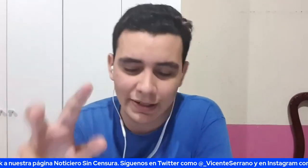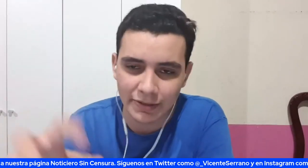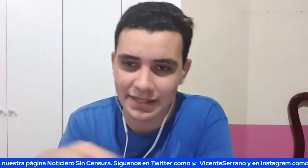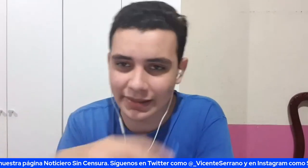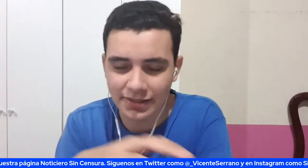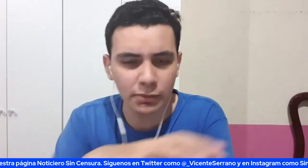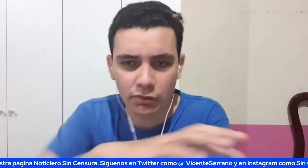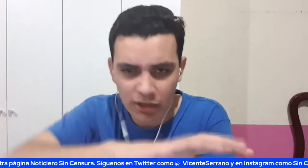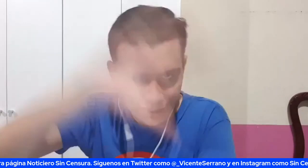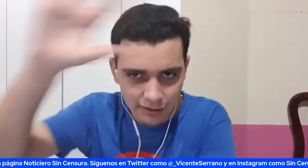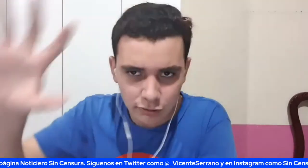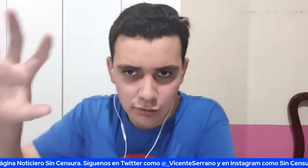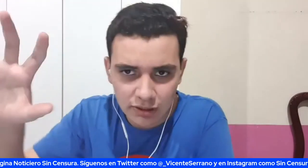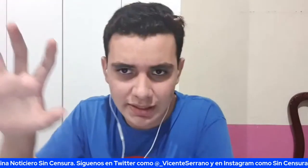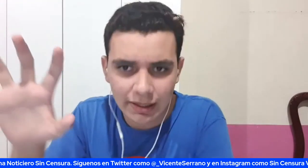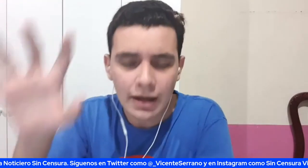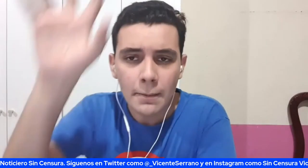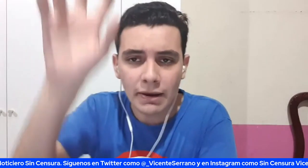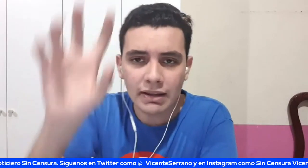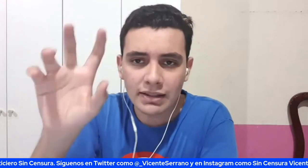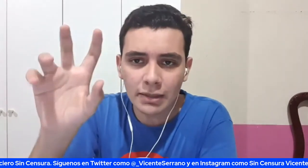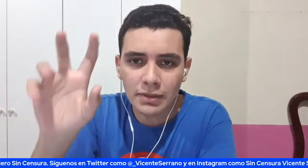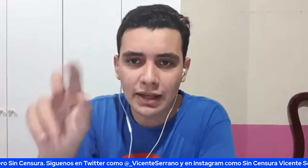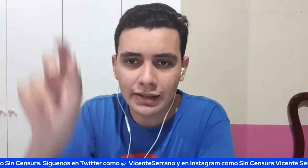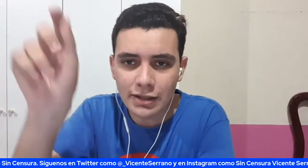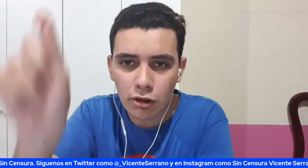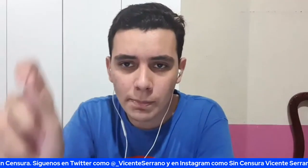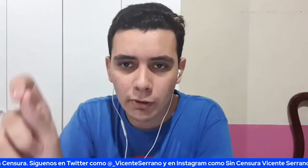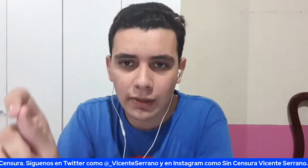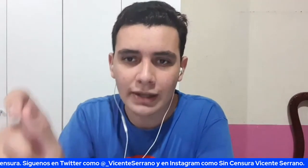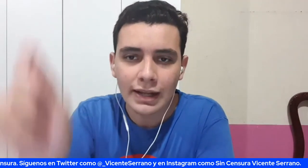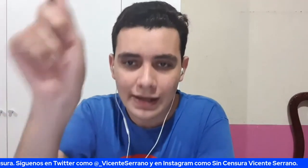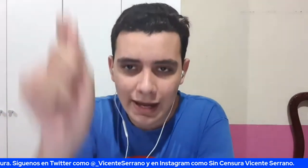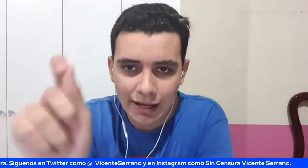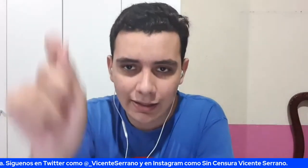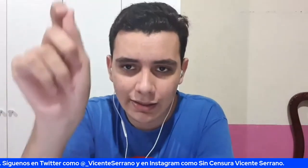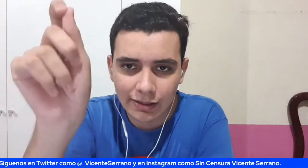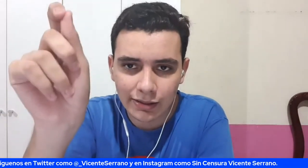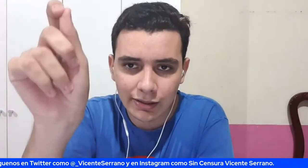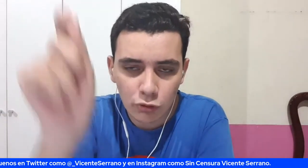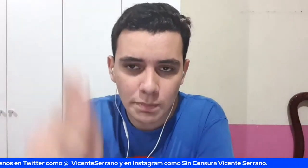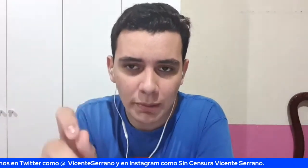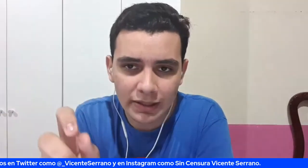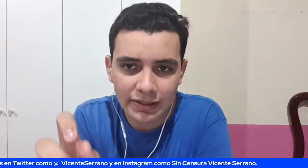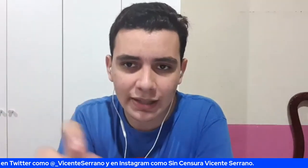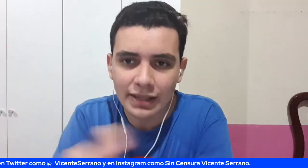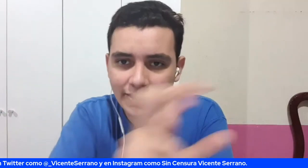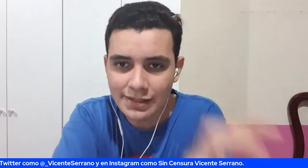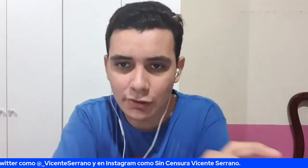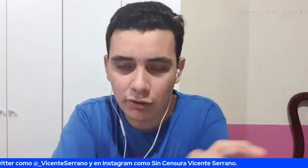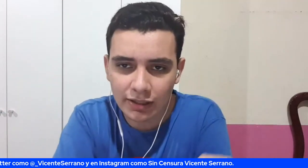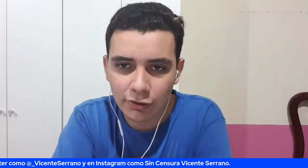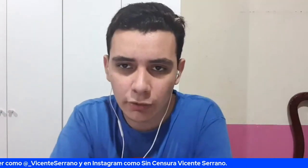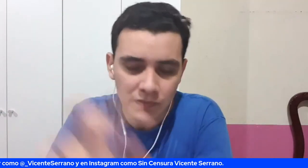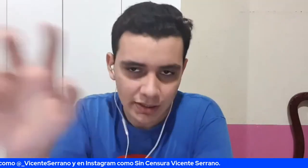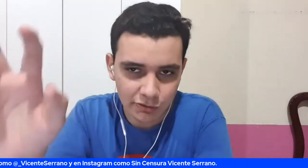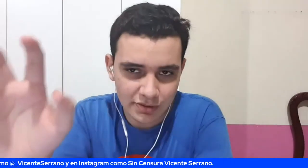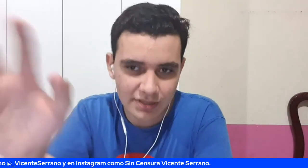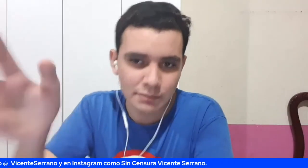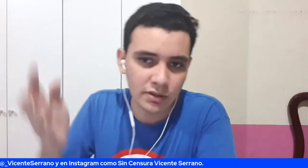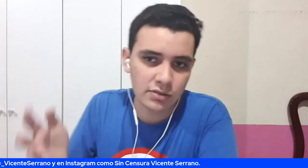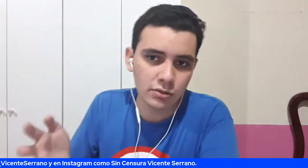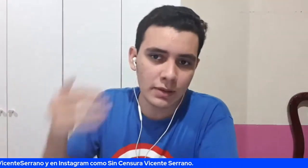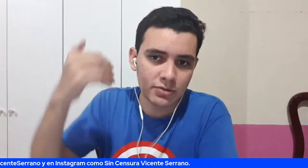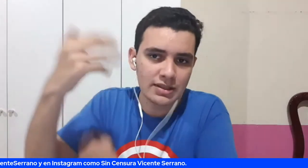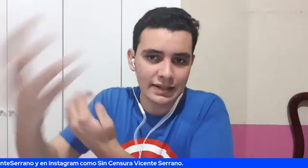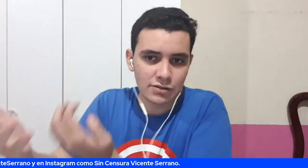manuscritos, en palabras, en testimonios, en todo lo que sea, para dictaminar y comprobar la culpabilidad del señor Calderón.